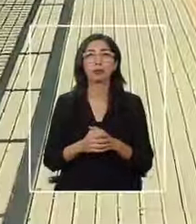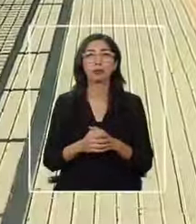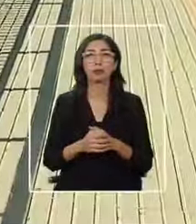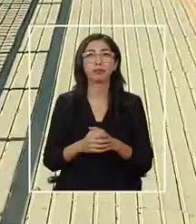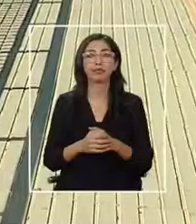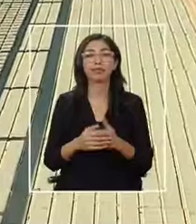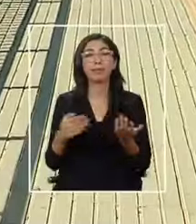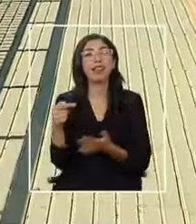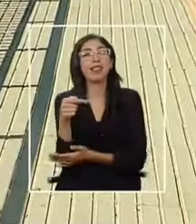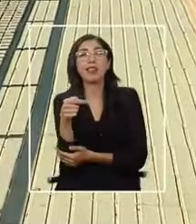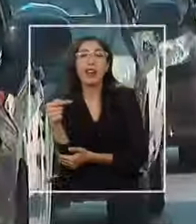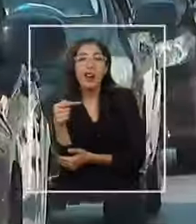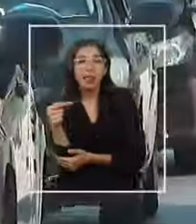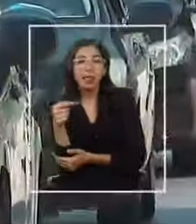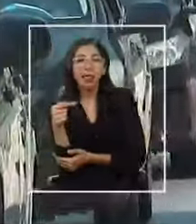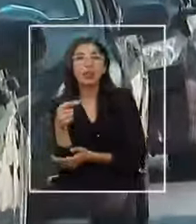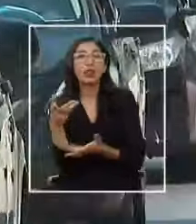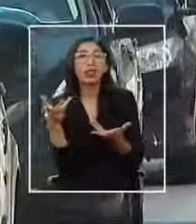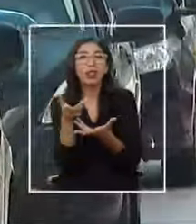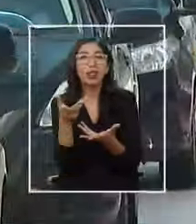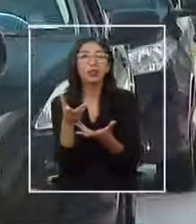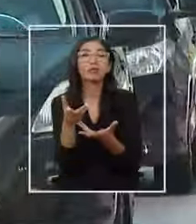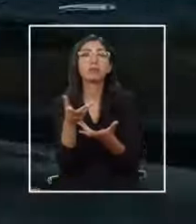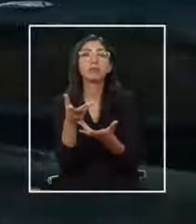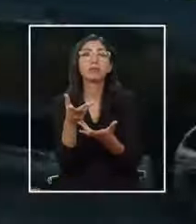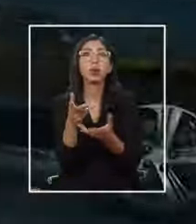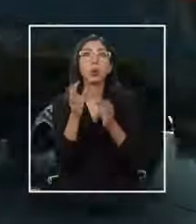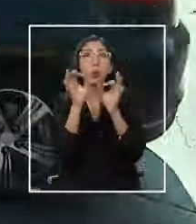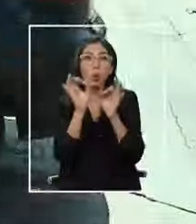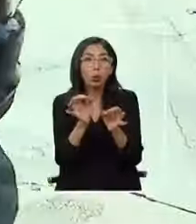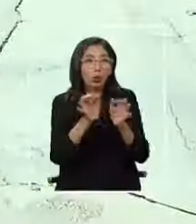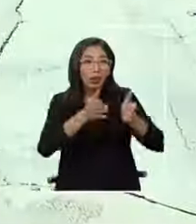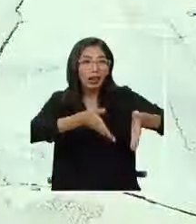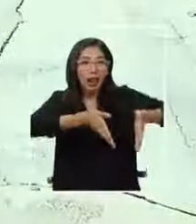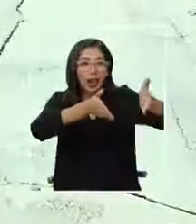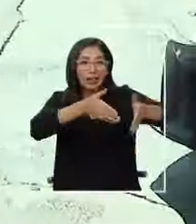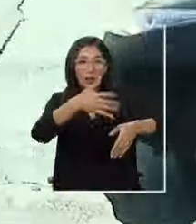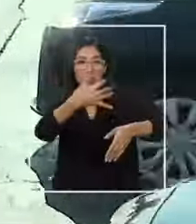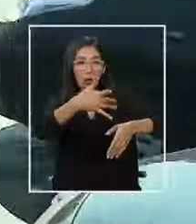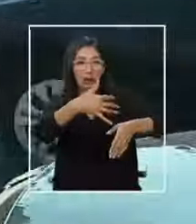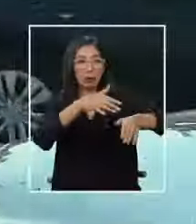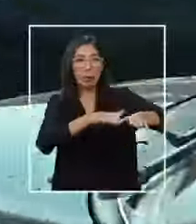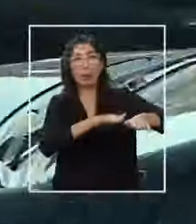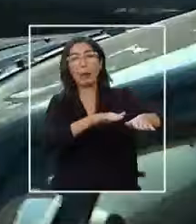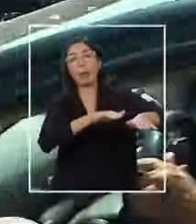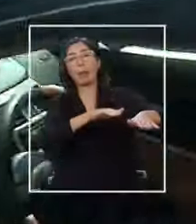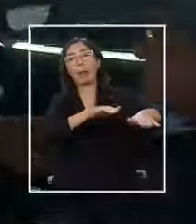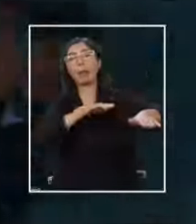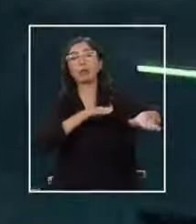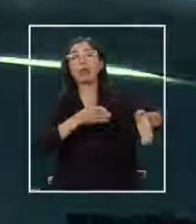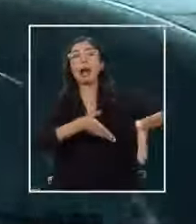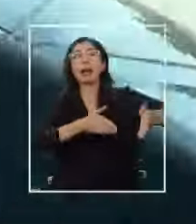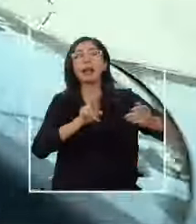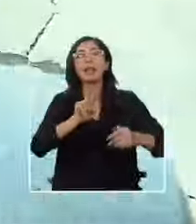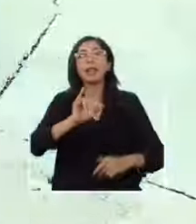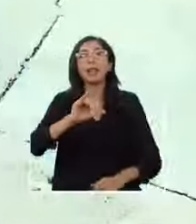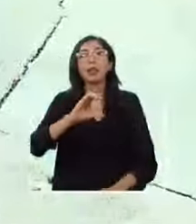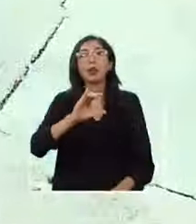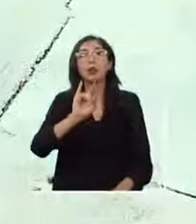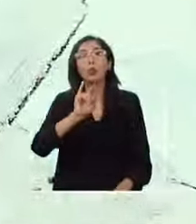Otra cara negativa para algunos fue la congestión que se provocó en una de las arterias más importantes, como lo es Vicuña Maquena.